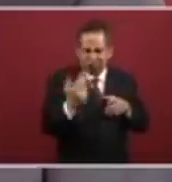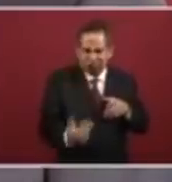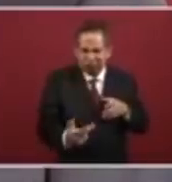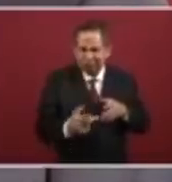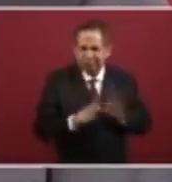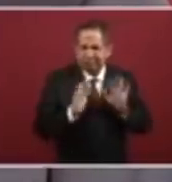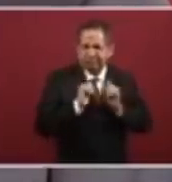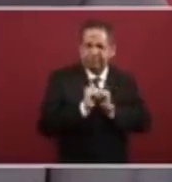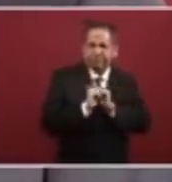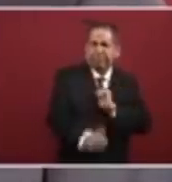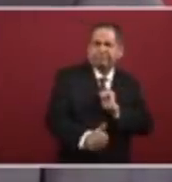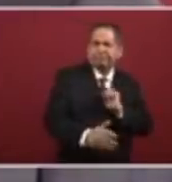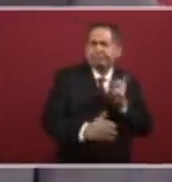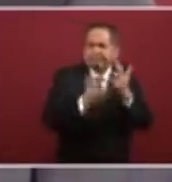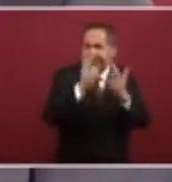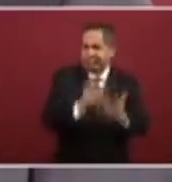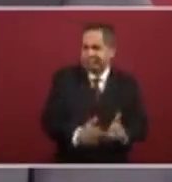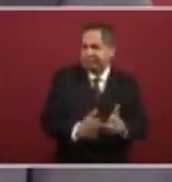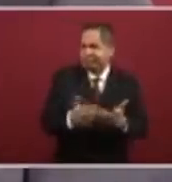y